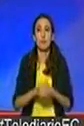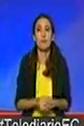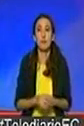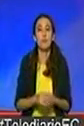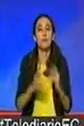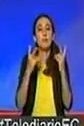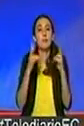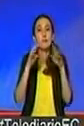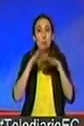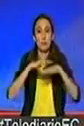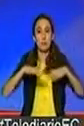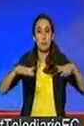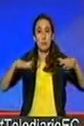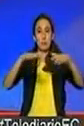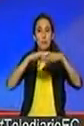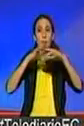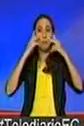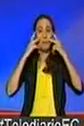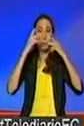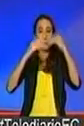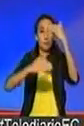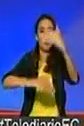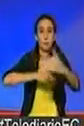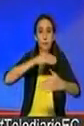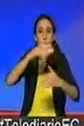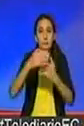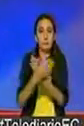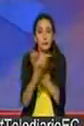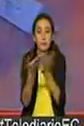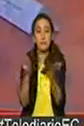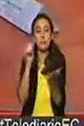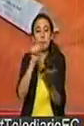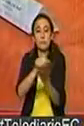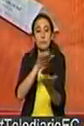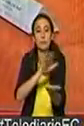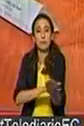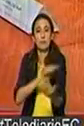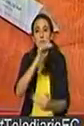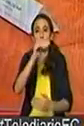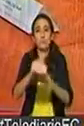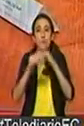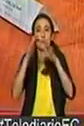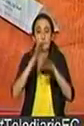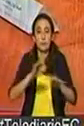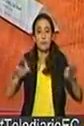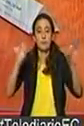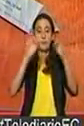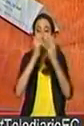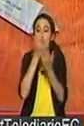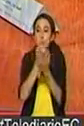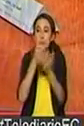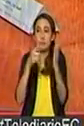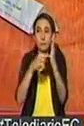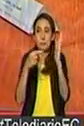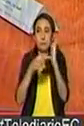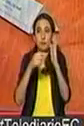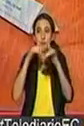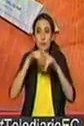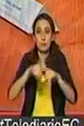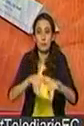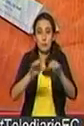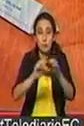Mientras tanto, vamos a revisar otros temas de carácter nacional. El proyecto de ley de simplicidad y progresividad tributaria contempla